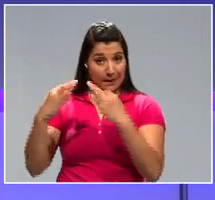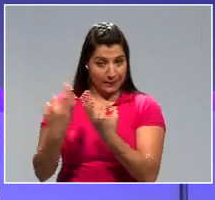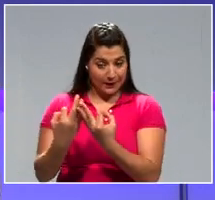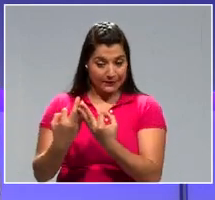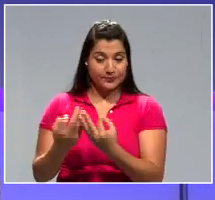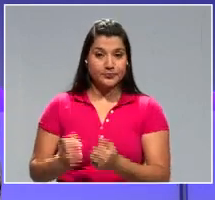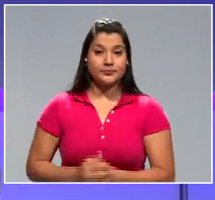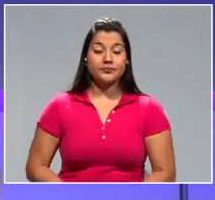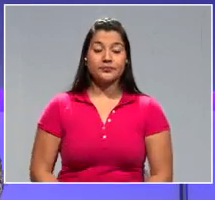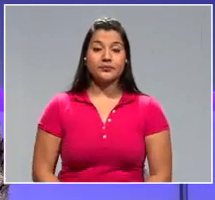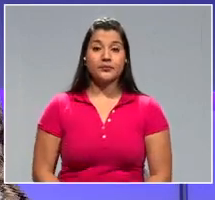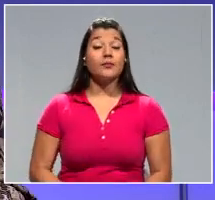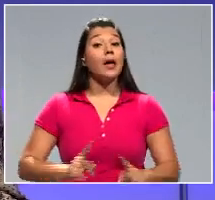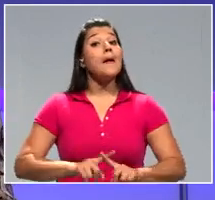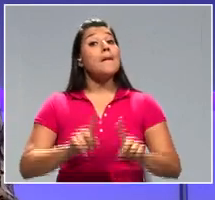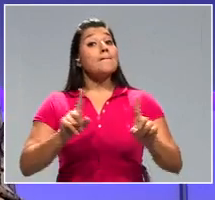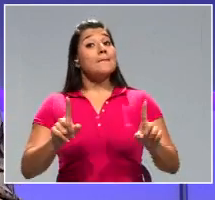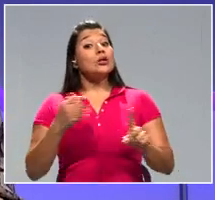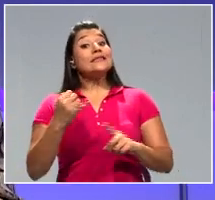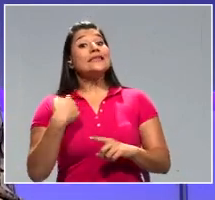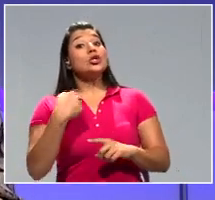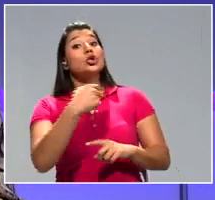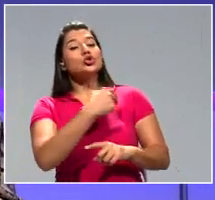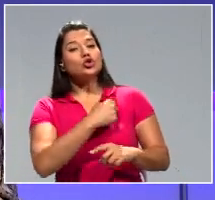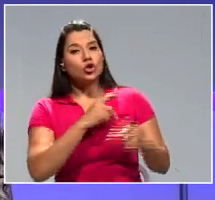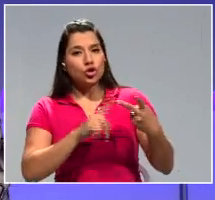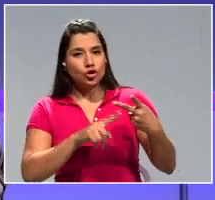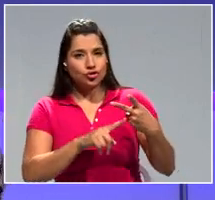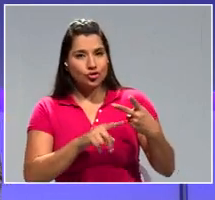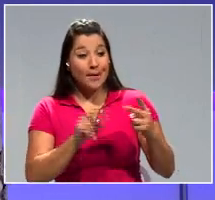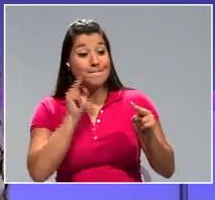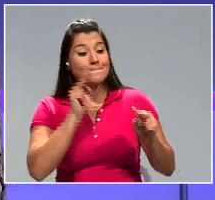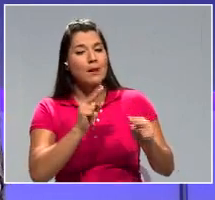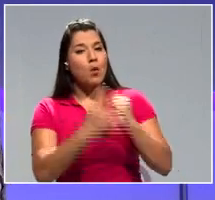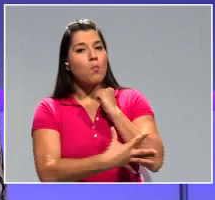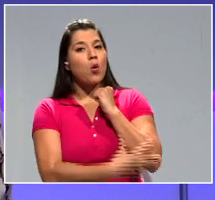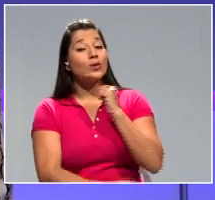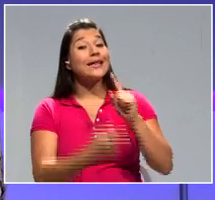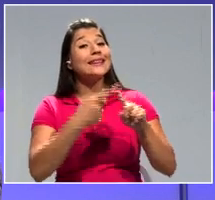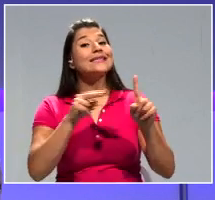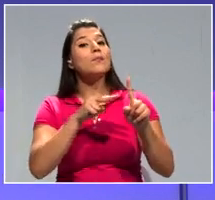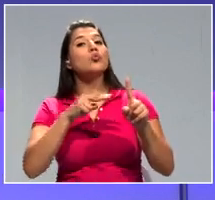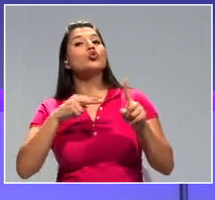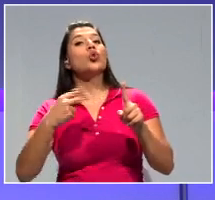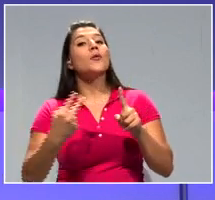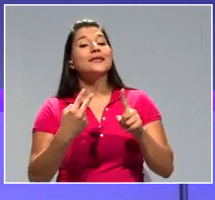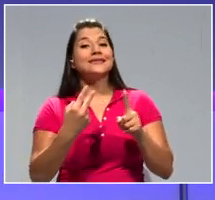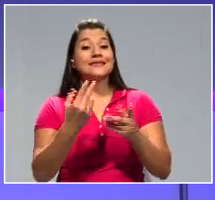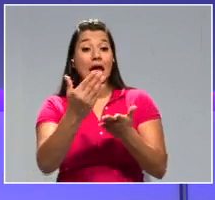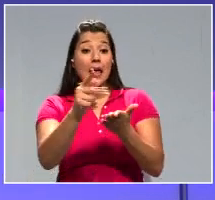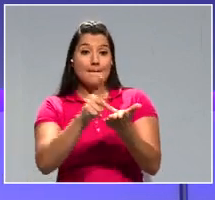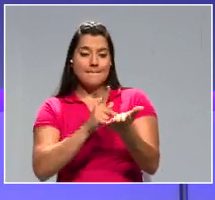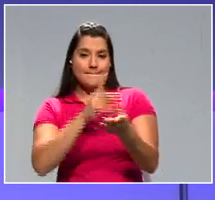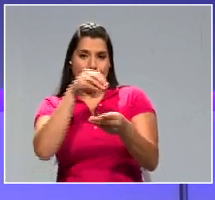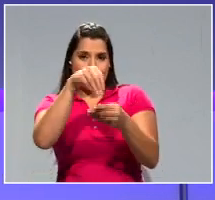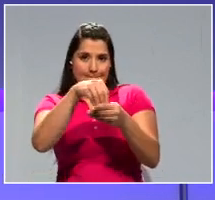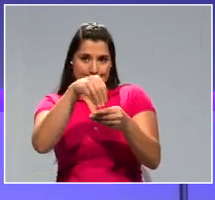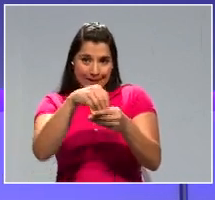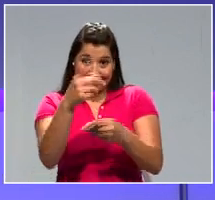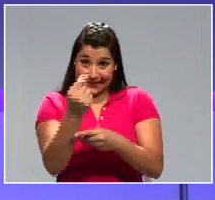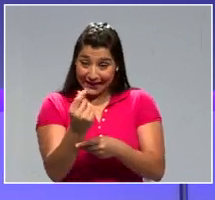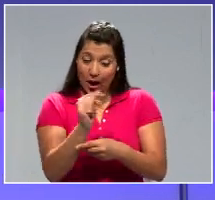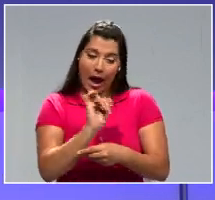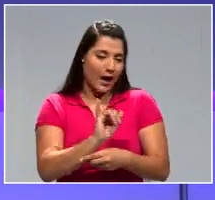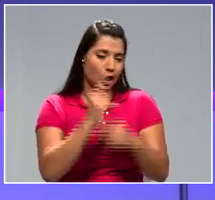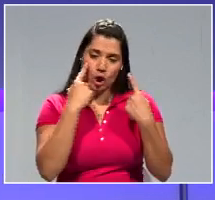necesidades. Pero cuando lo medimos vía ingresos, ahí es donde no hemos sido eficientes. ¿Y por qué? Bueno, porque el 80% de